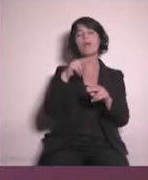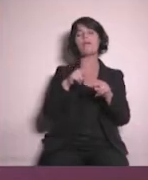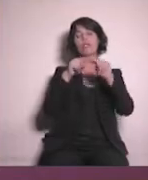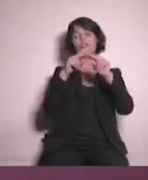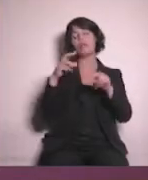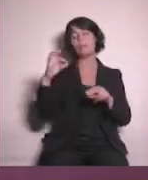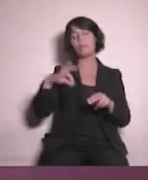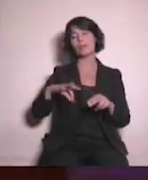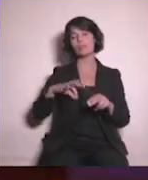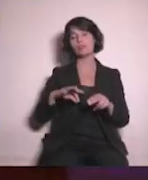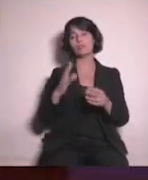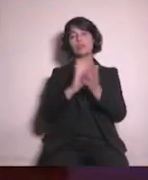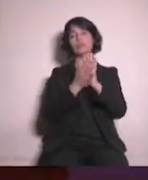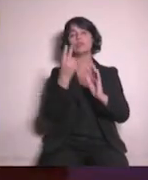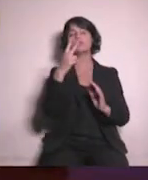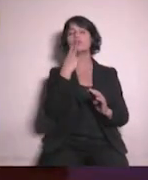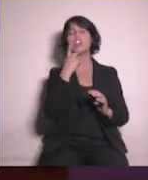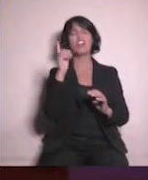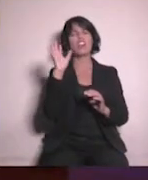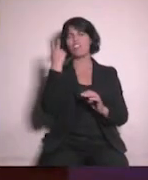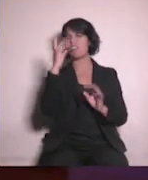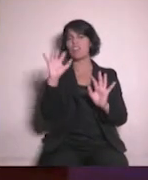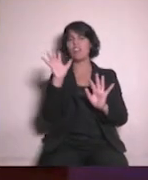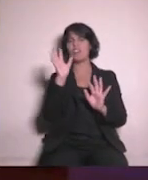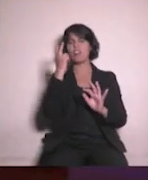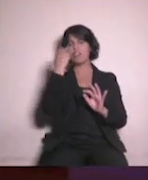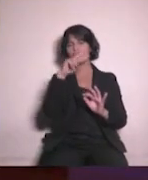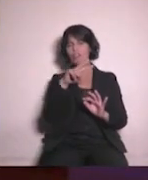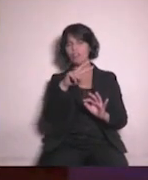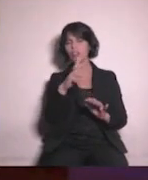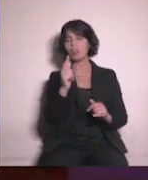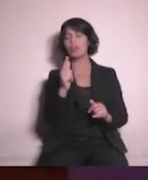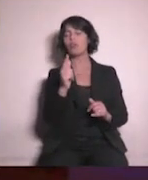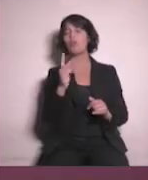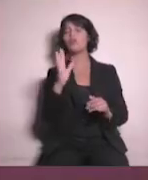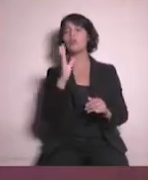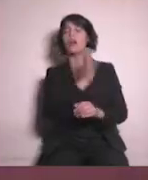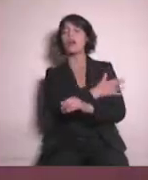No tiene nada que ver con la AFP, no tiene ninguna relación.